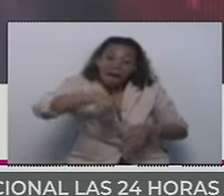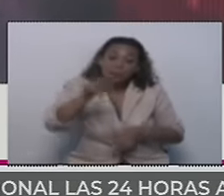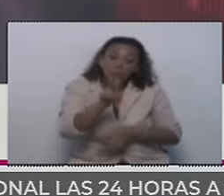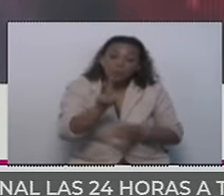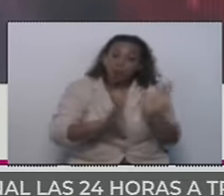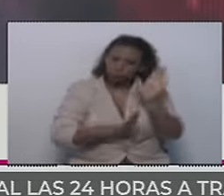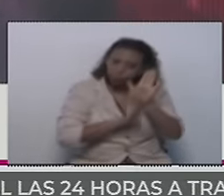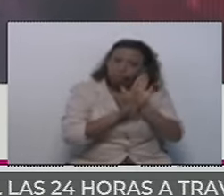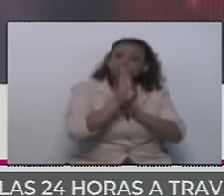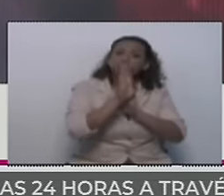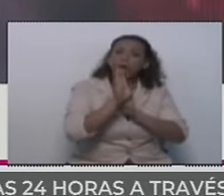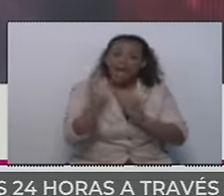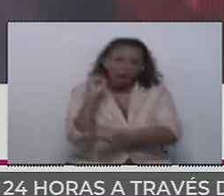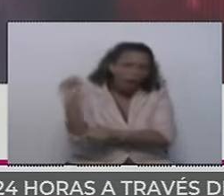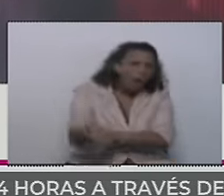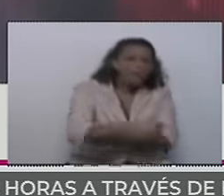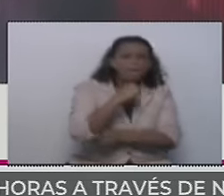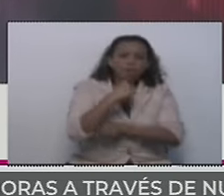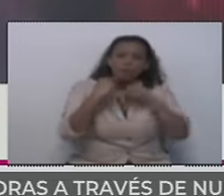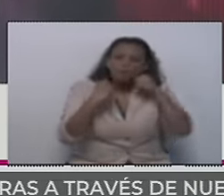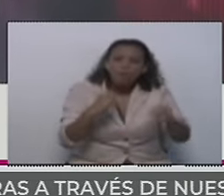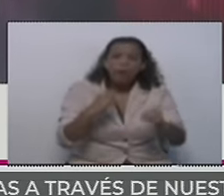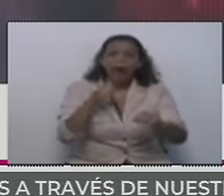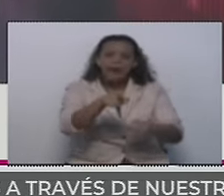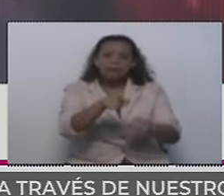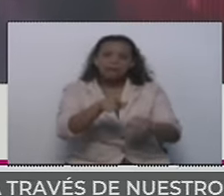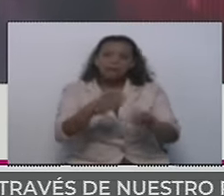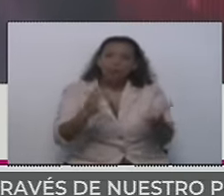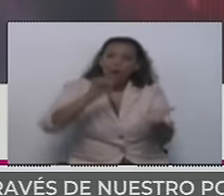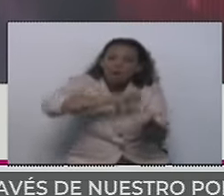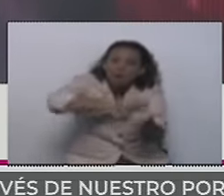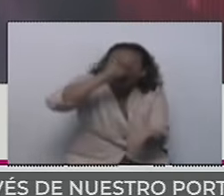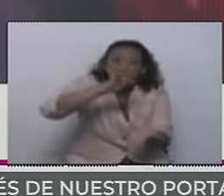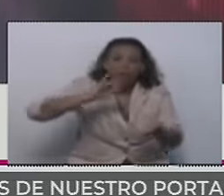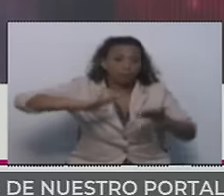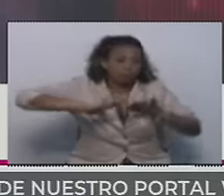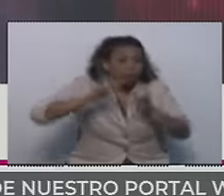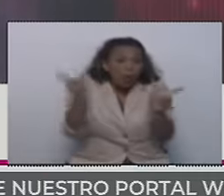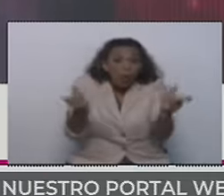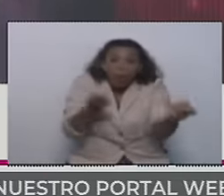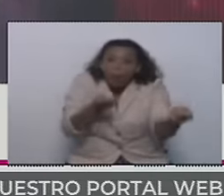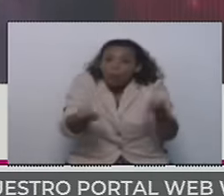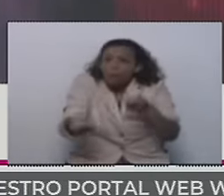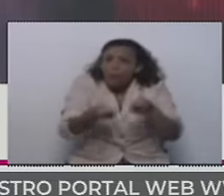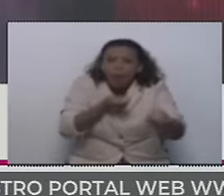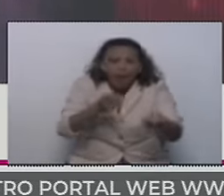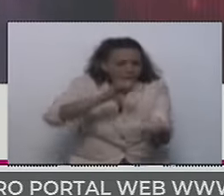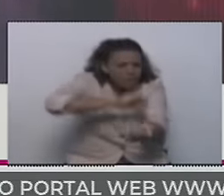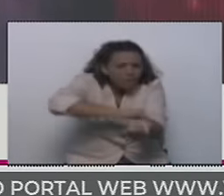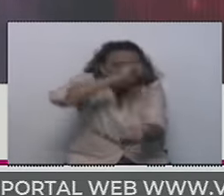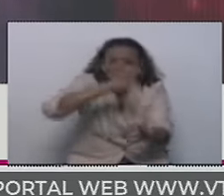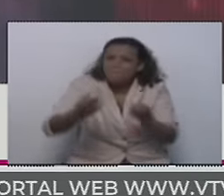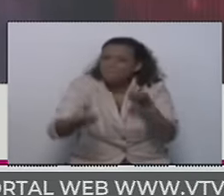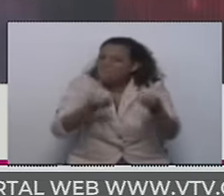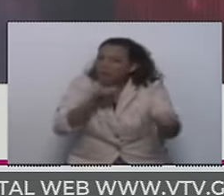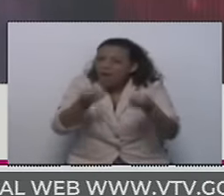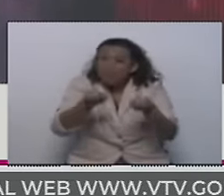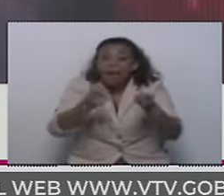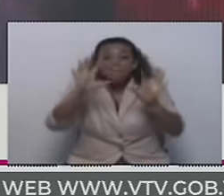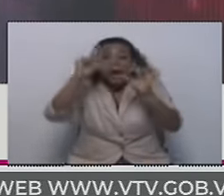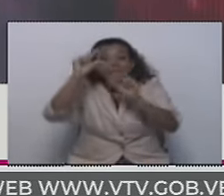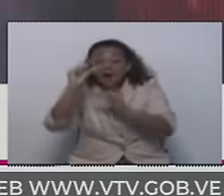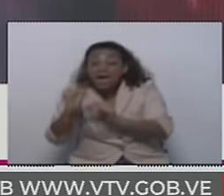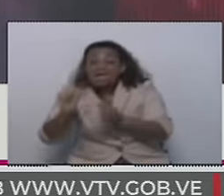en popa la derrota total de la hiperinflación, derrotada de la inflación, y vamos a tener la inflación más